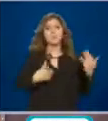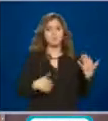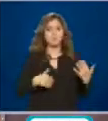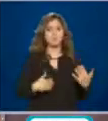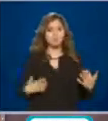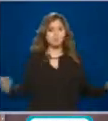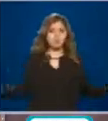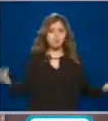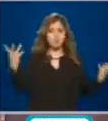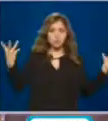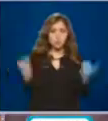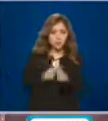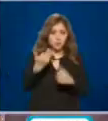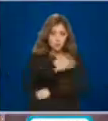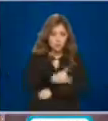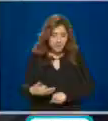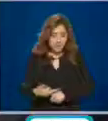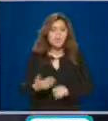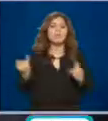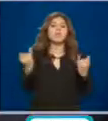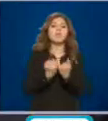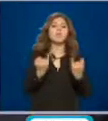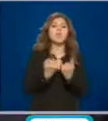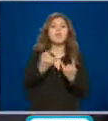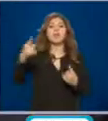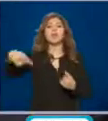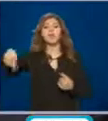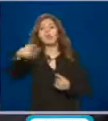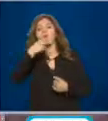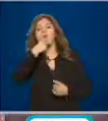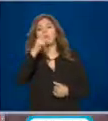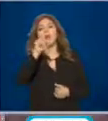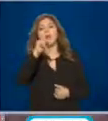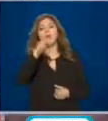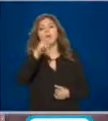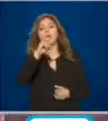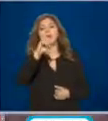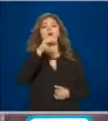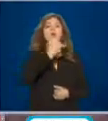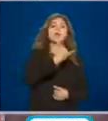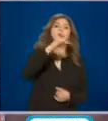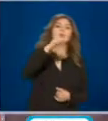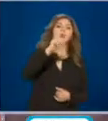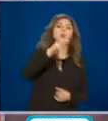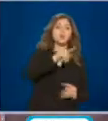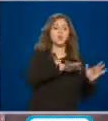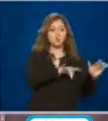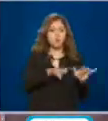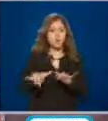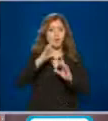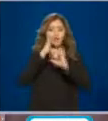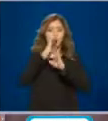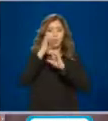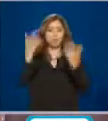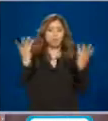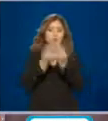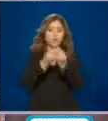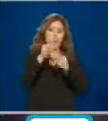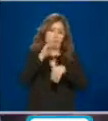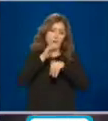sea que pura familia. Sí, ¿no? Y bueno, y hermanos de la vida, Antonio y Mauricio. Muy bien. Trompeta y piano. Bienvenidos, muchachos. Y